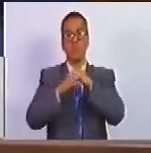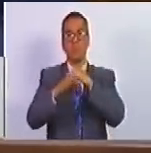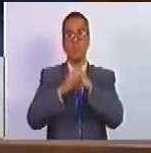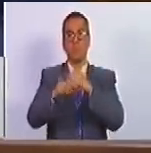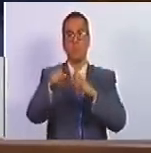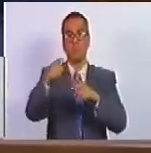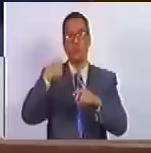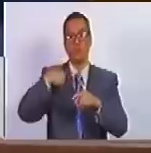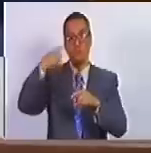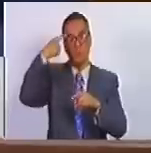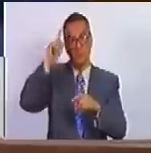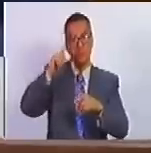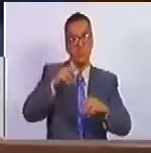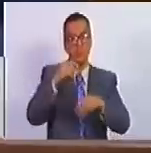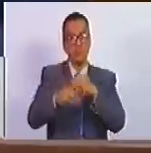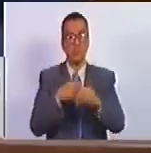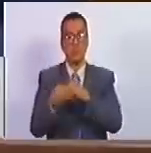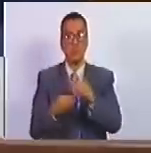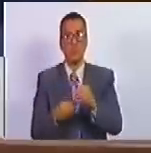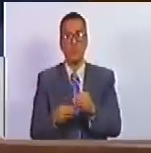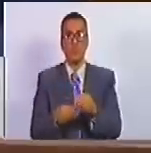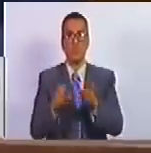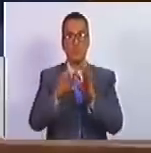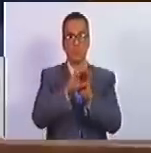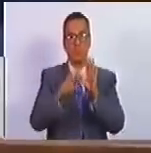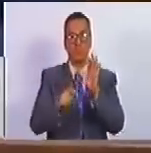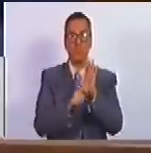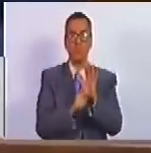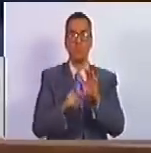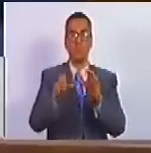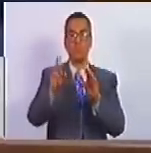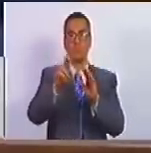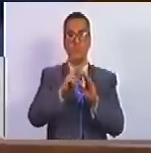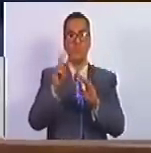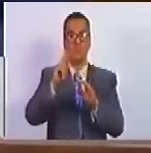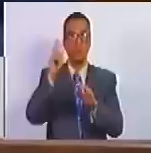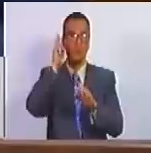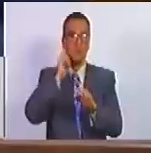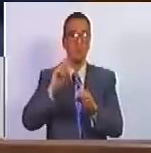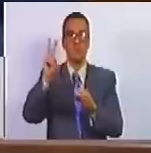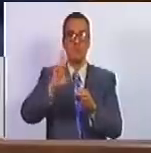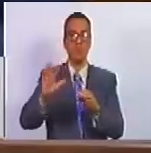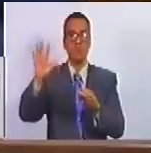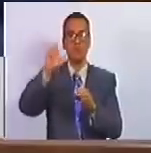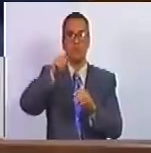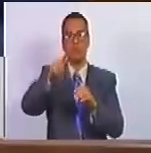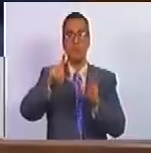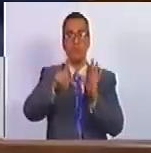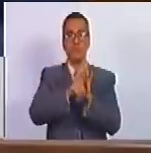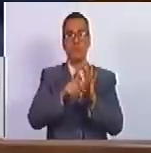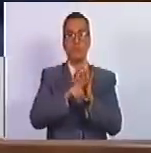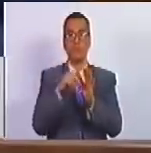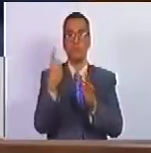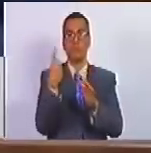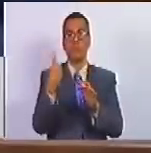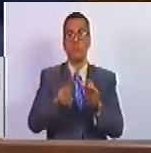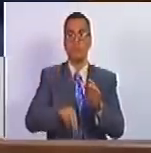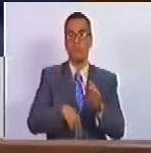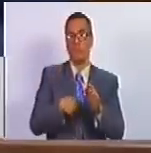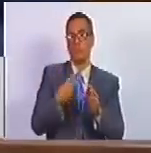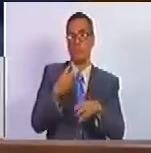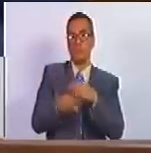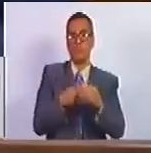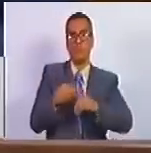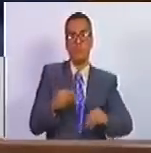según corresponda, de conformidad con la Constitución de la República Bolivariana de Venezuela y esta ley, solo podrán establecer